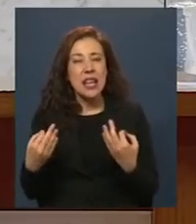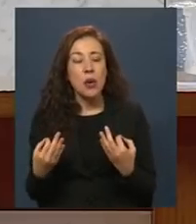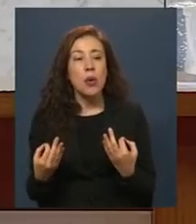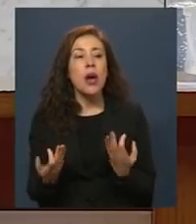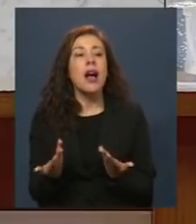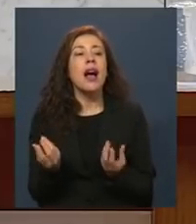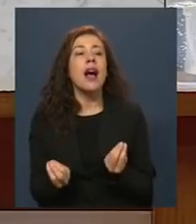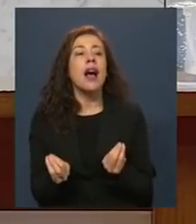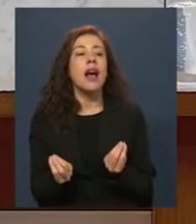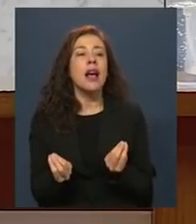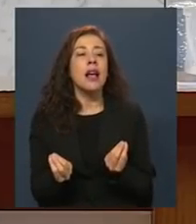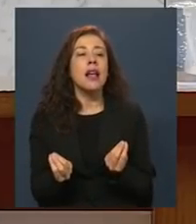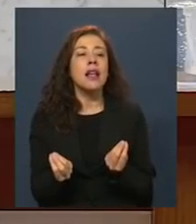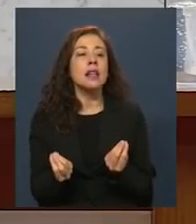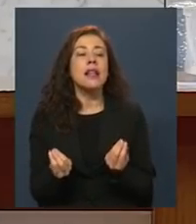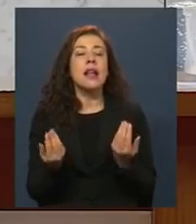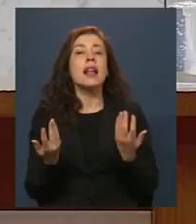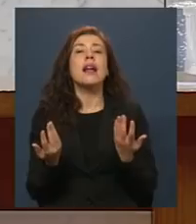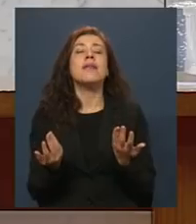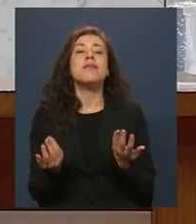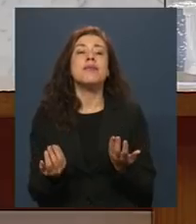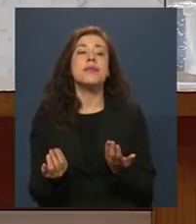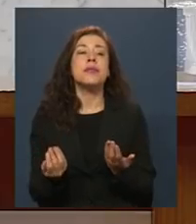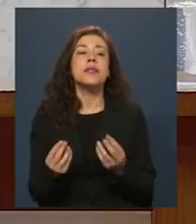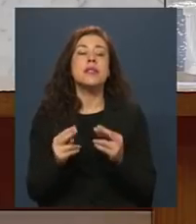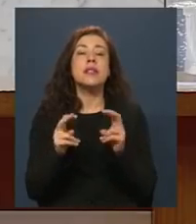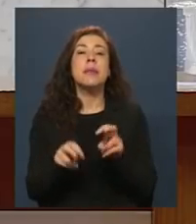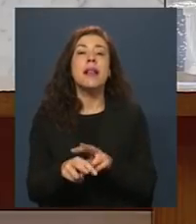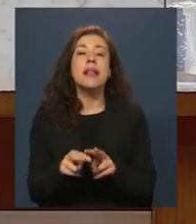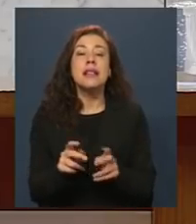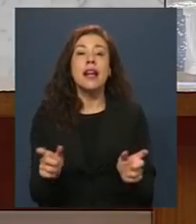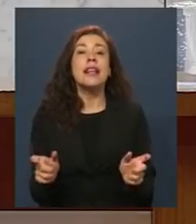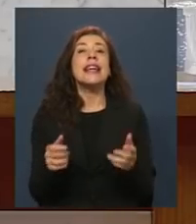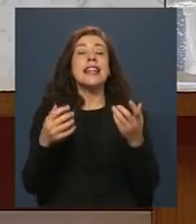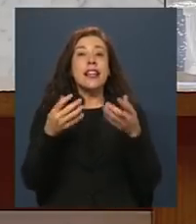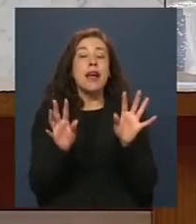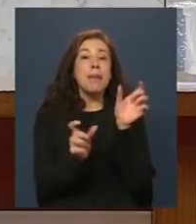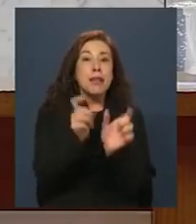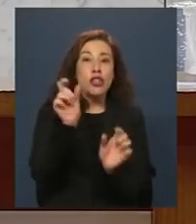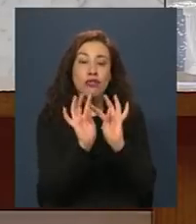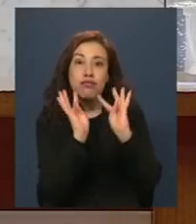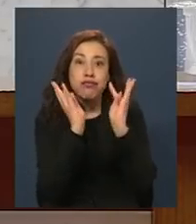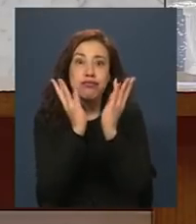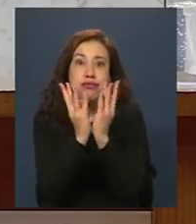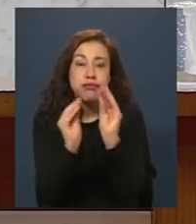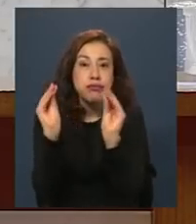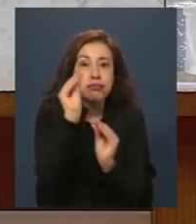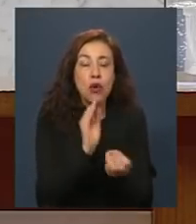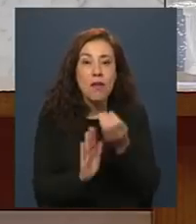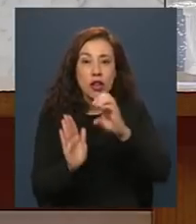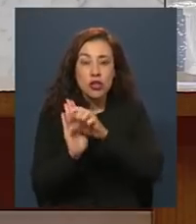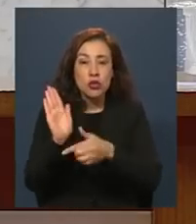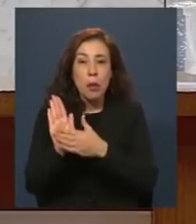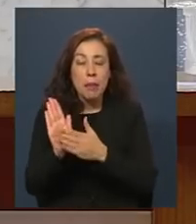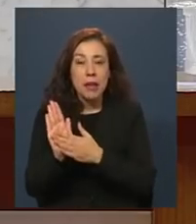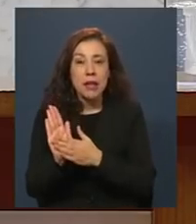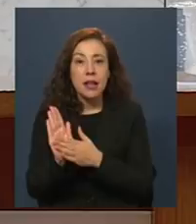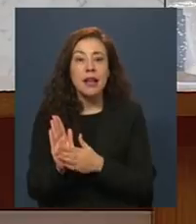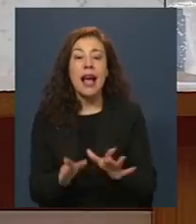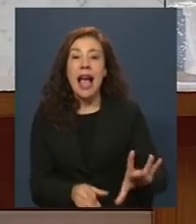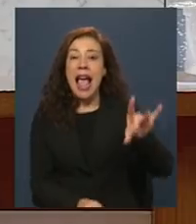lo que venía ya respecto de la instalación de la Convención Constitucional. Las